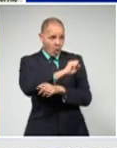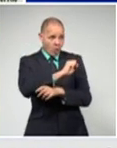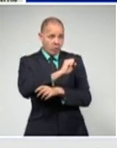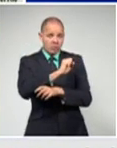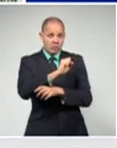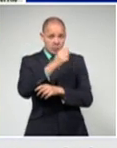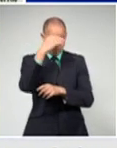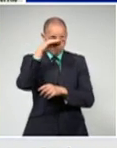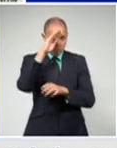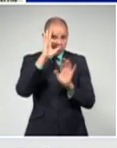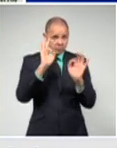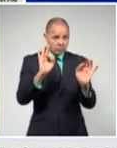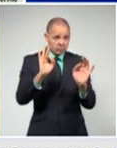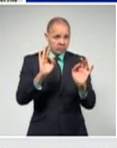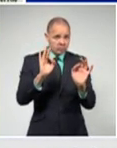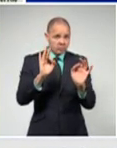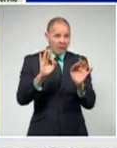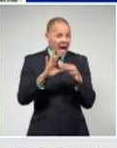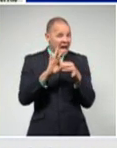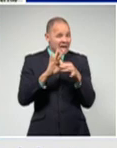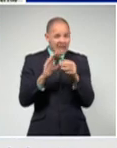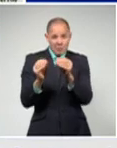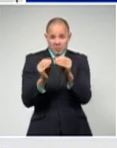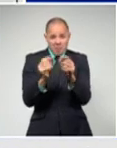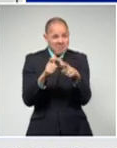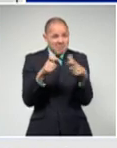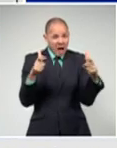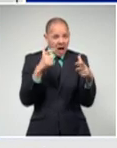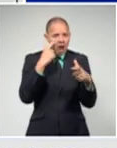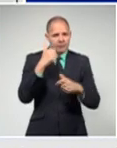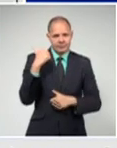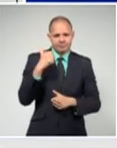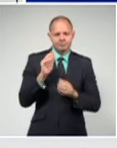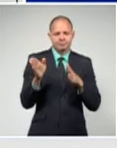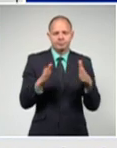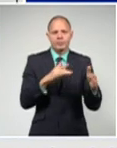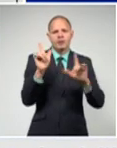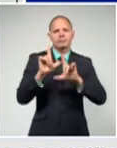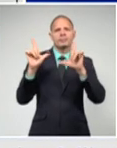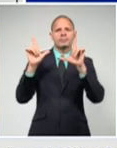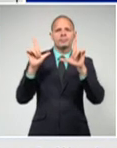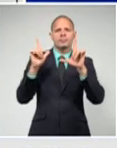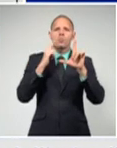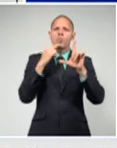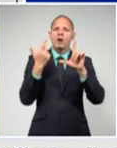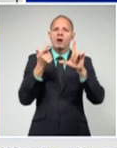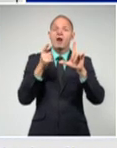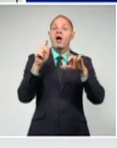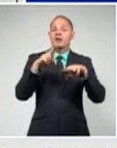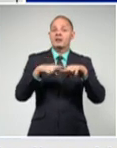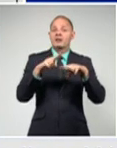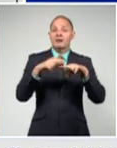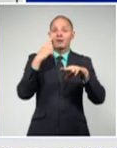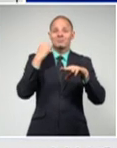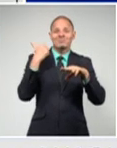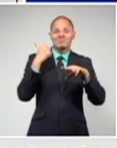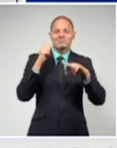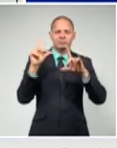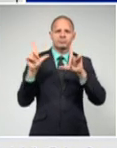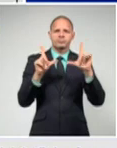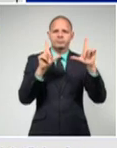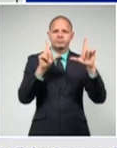aportan en Cuba. La Habana, ahí ustedes tienen la curva, no logra una